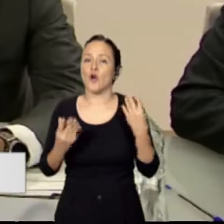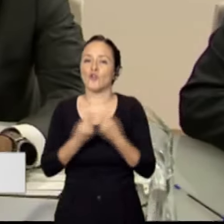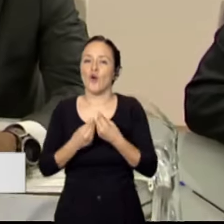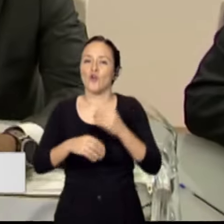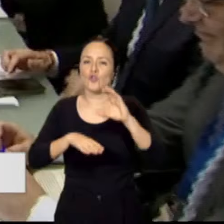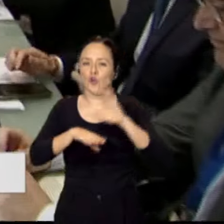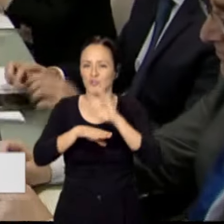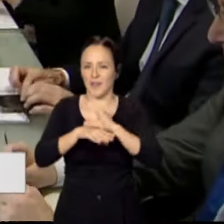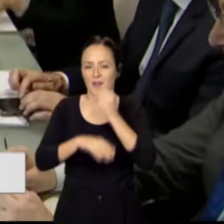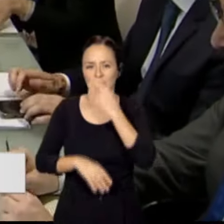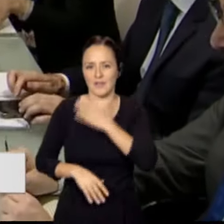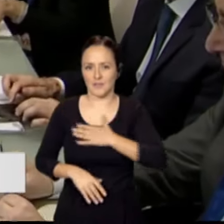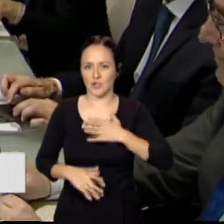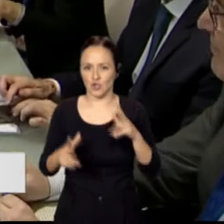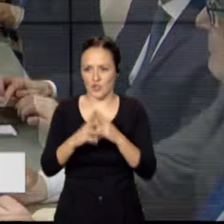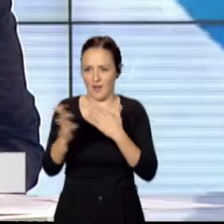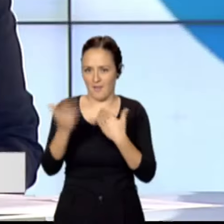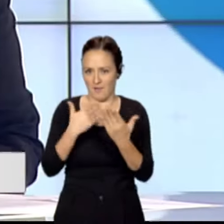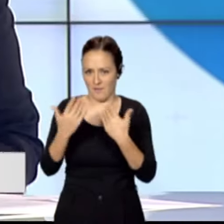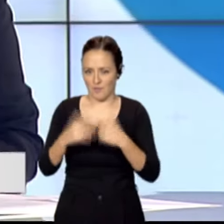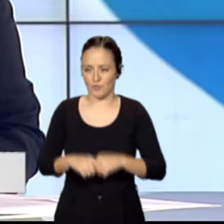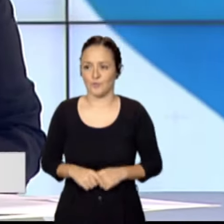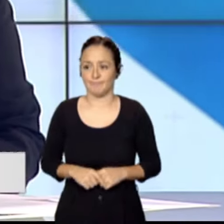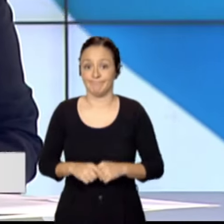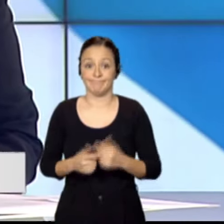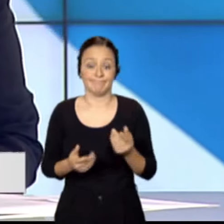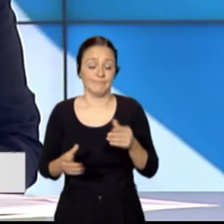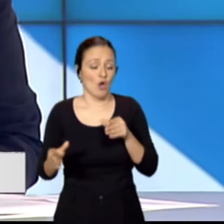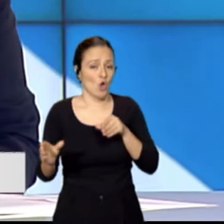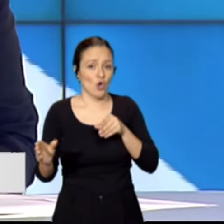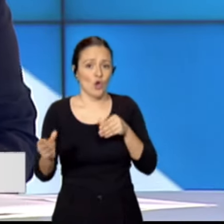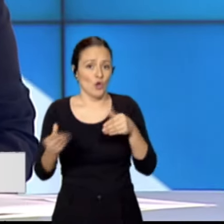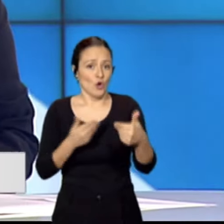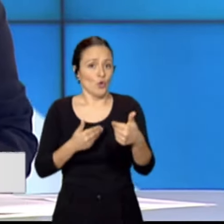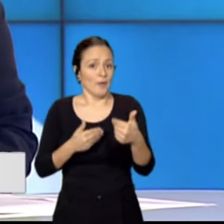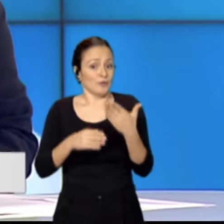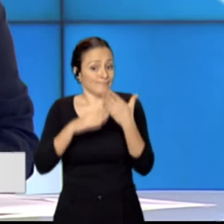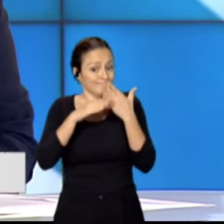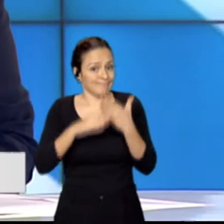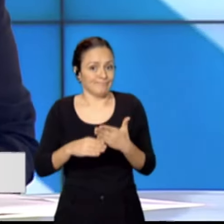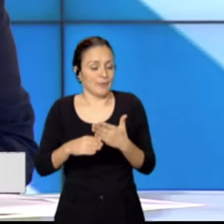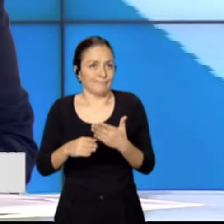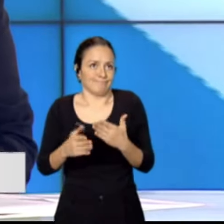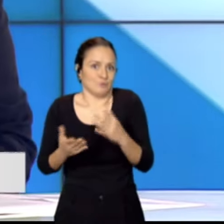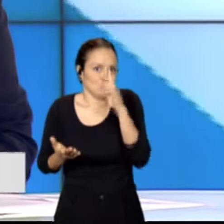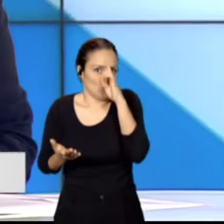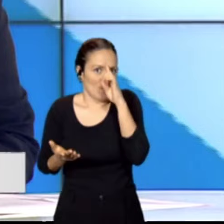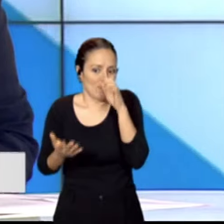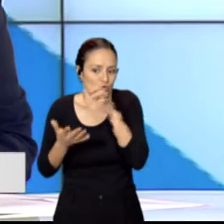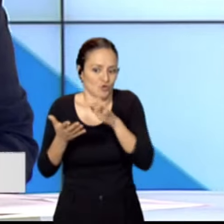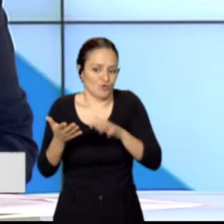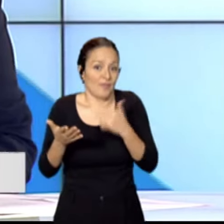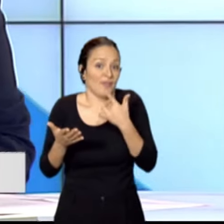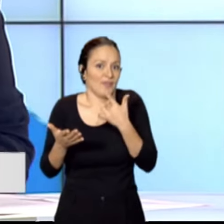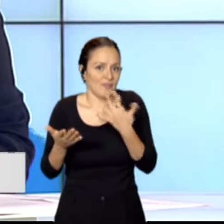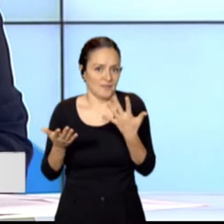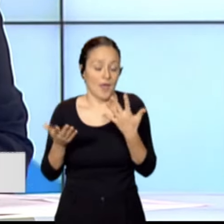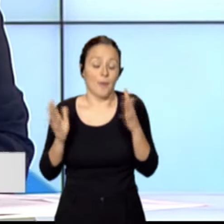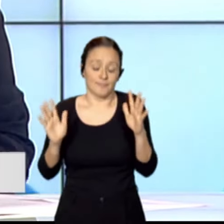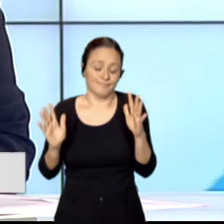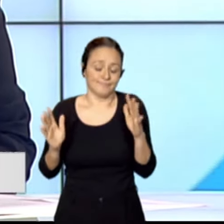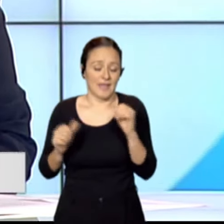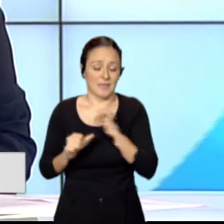bienestar social el documento definitivo eh No lo conocemos y bueno Tendremos que esperar a como bien ha